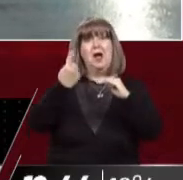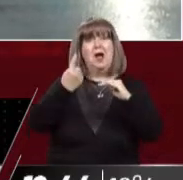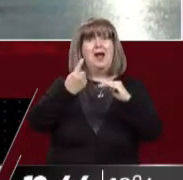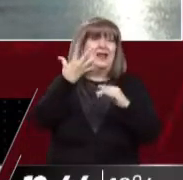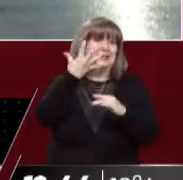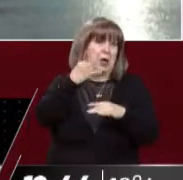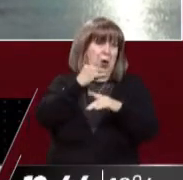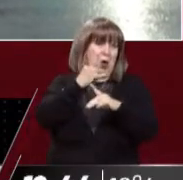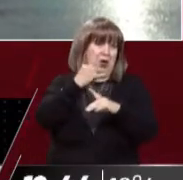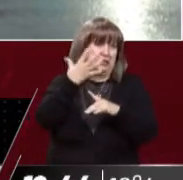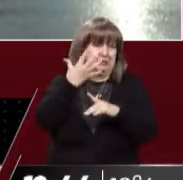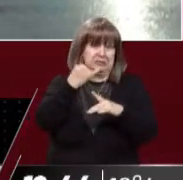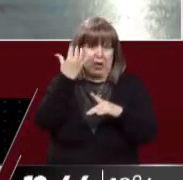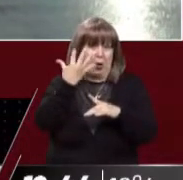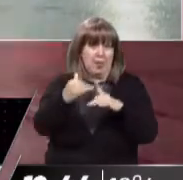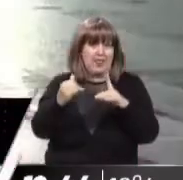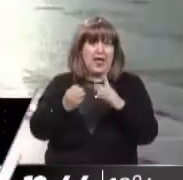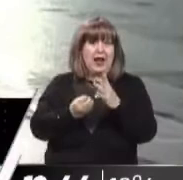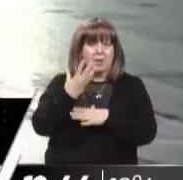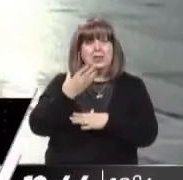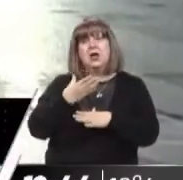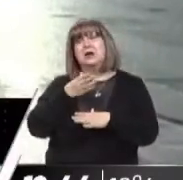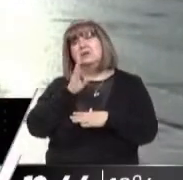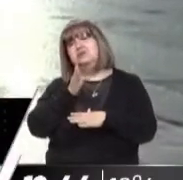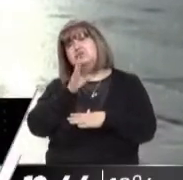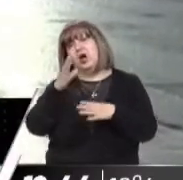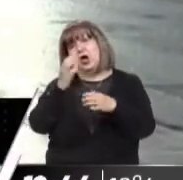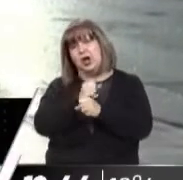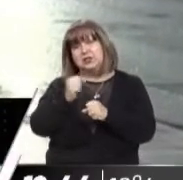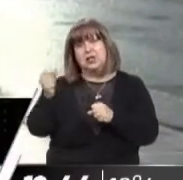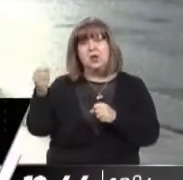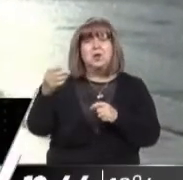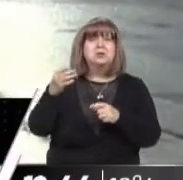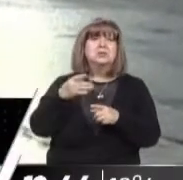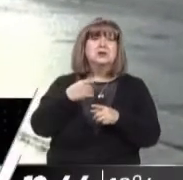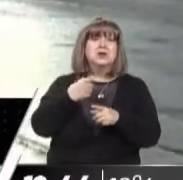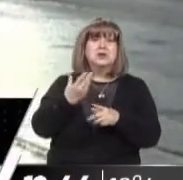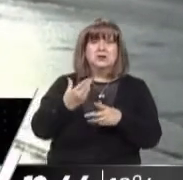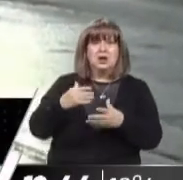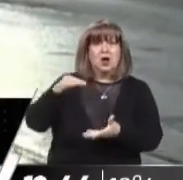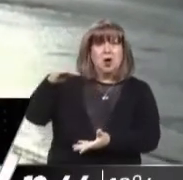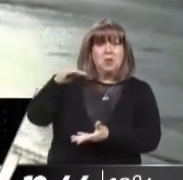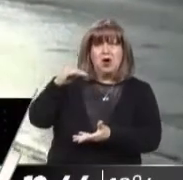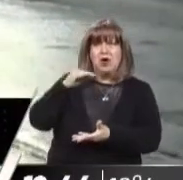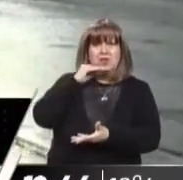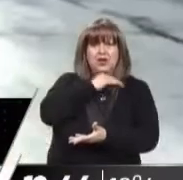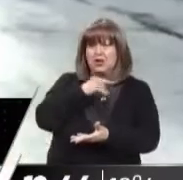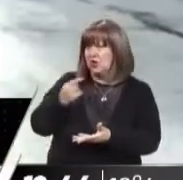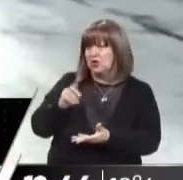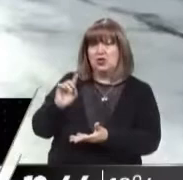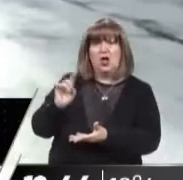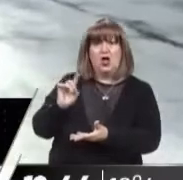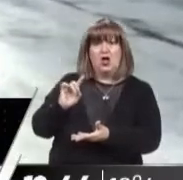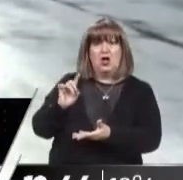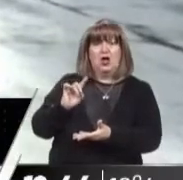día. Rumbo al norte iba el micro y hizo 200 metros porque el chofer le dijo, chicos, no pueden subir con vino. Lo primero que